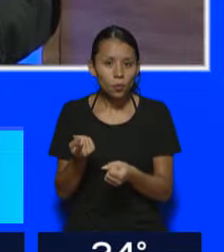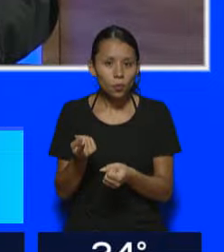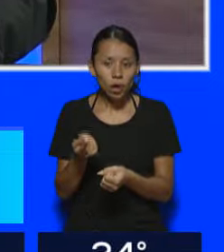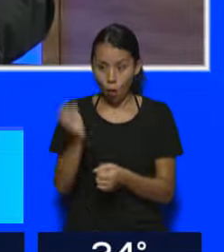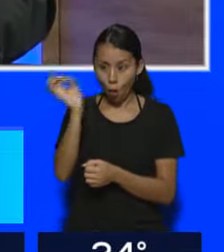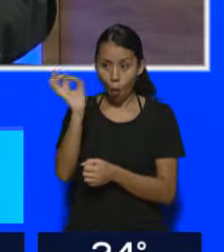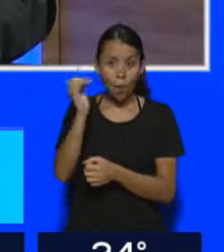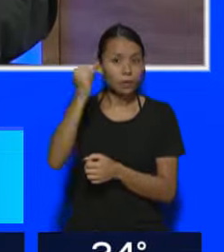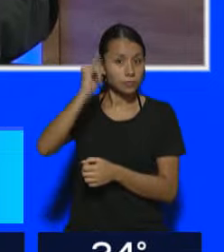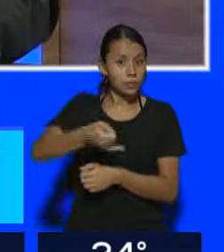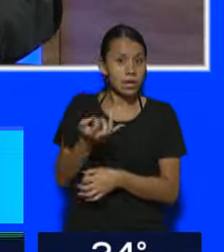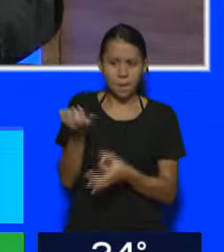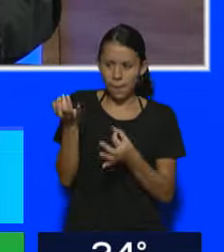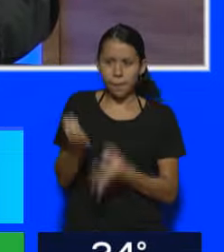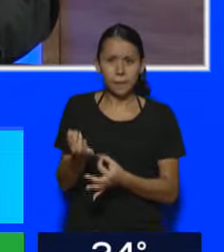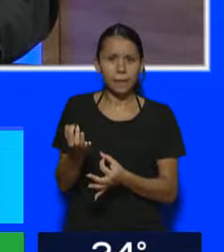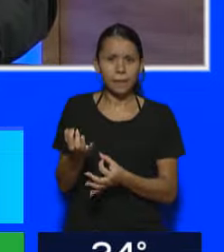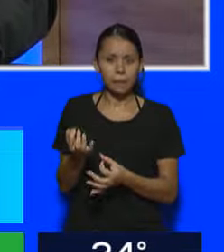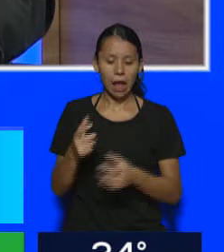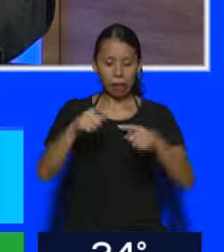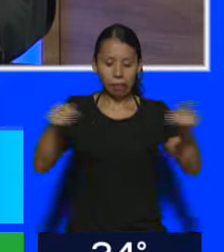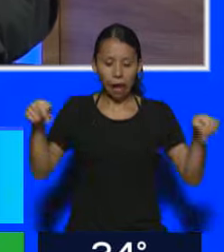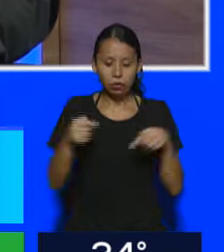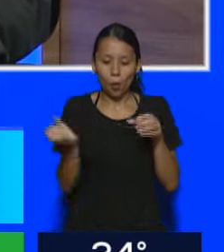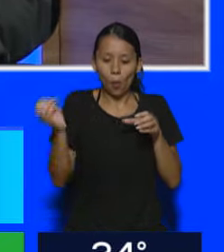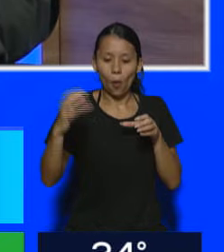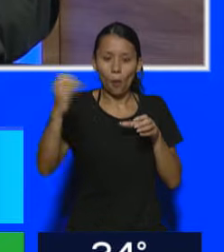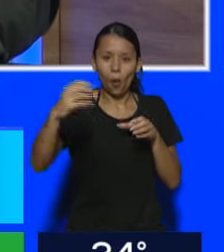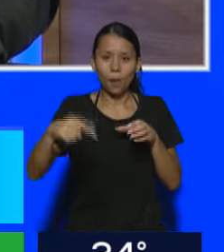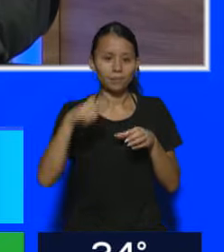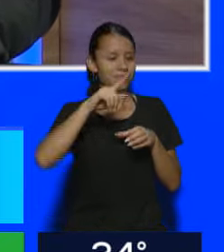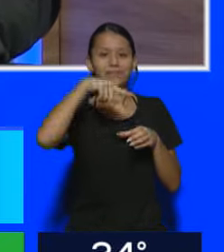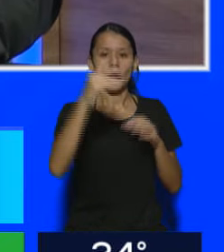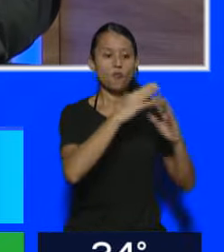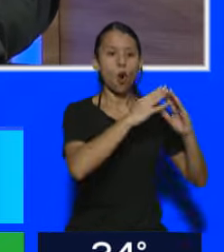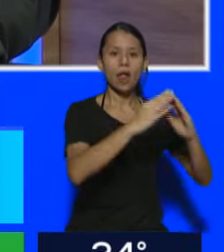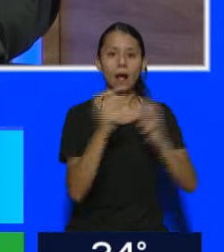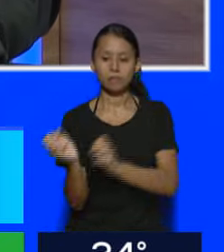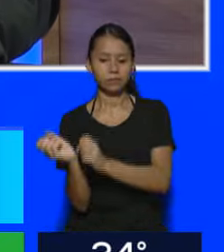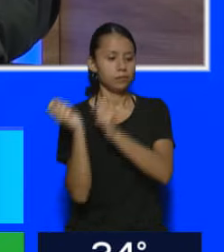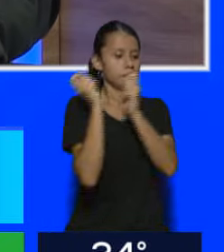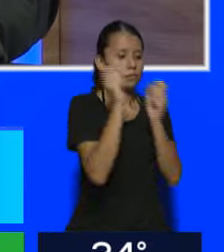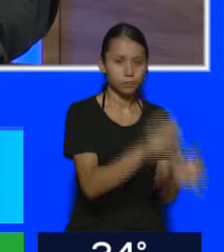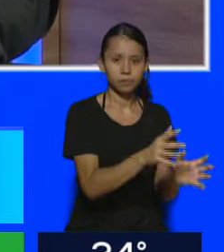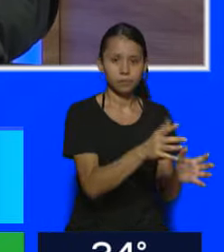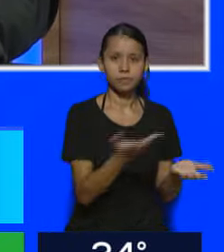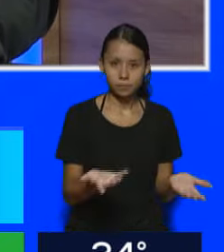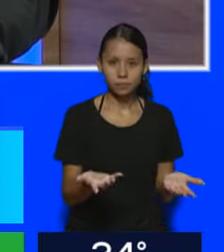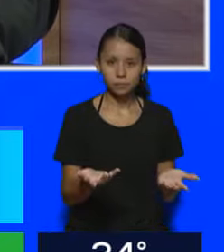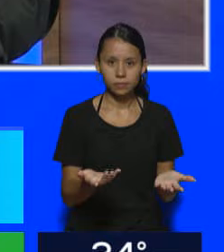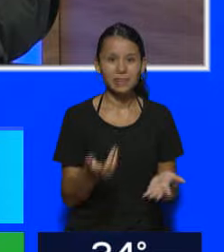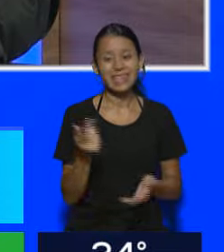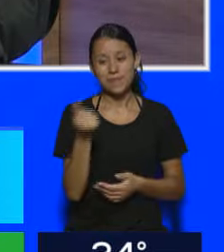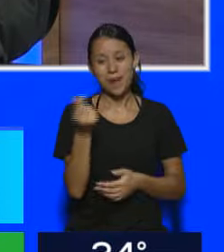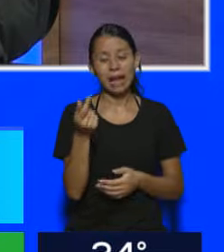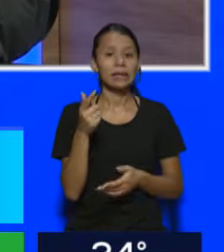por supuesto, en sus tachos, trasladarlas a las bodegas, aunque en definitiva muchas veces pierden